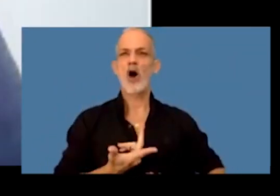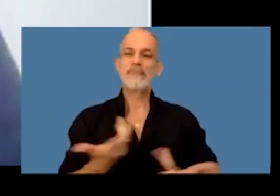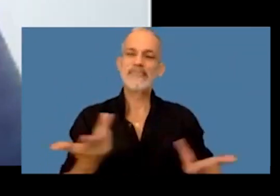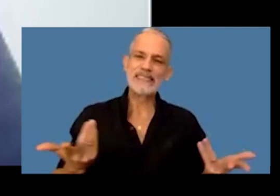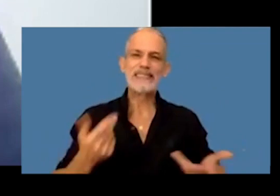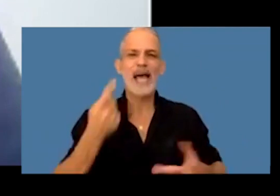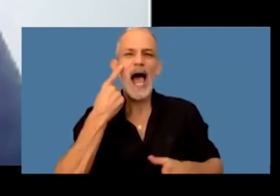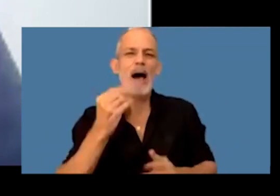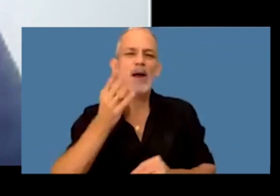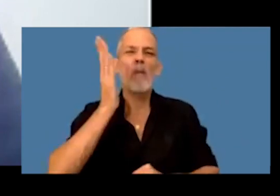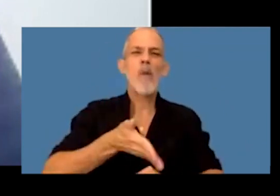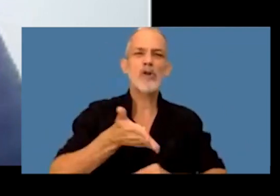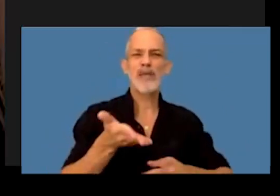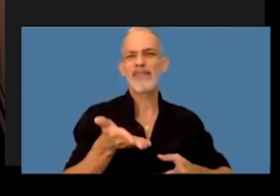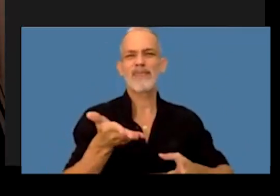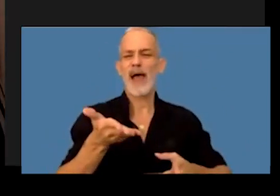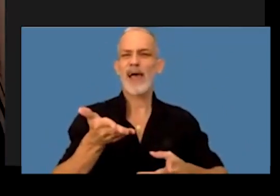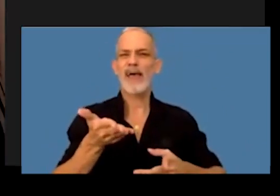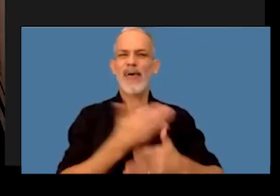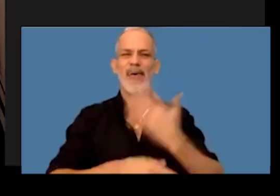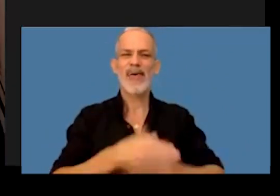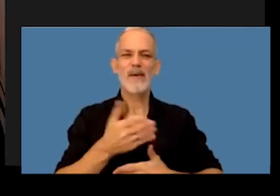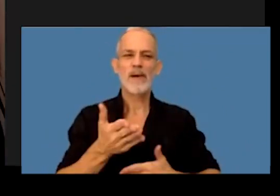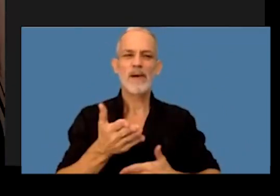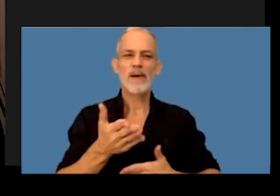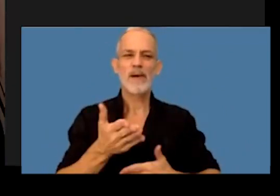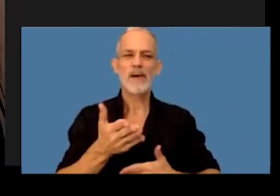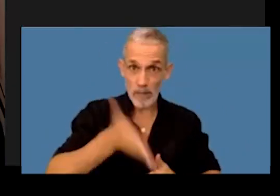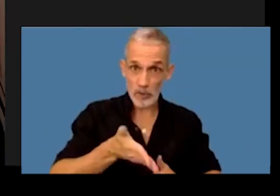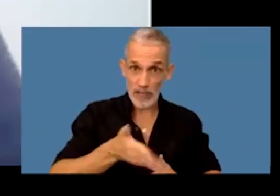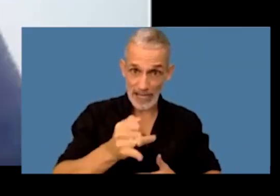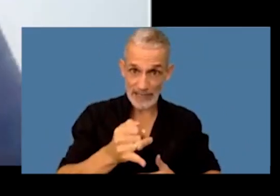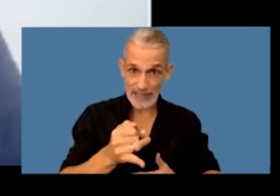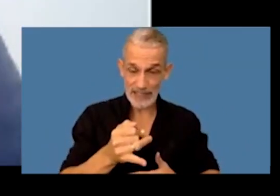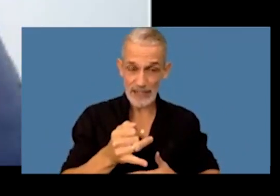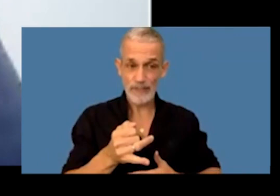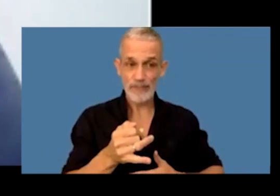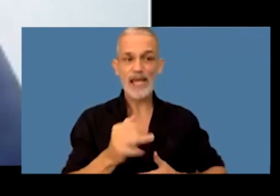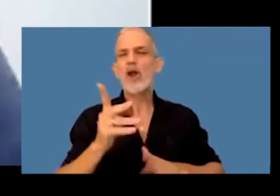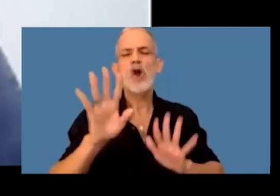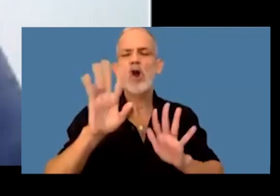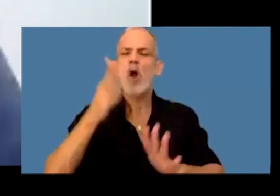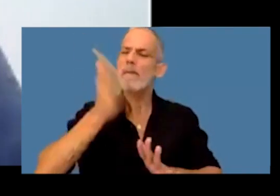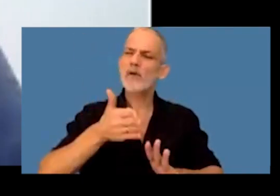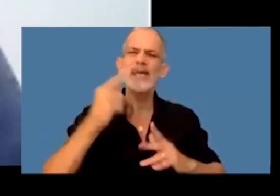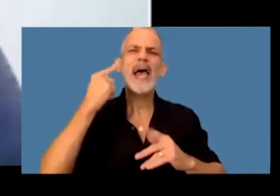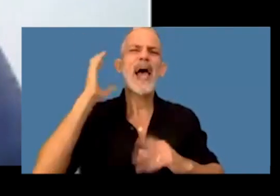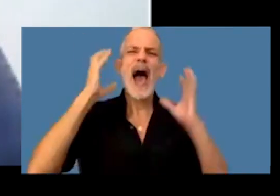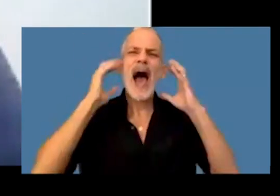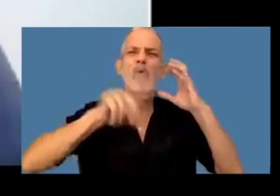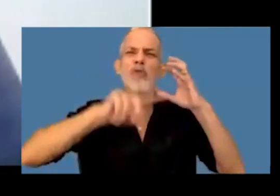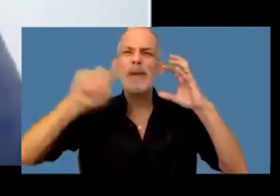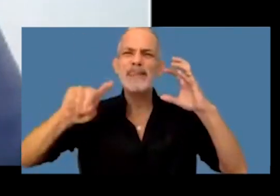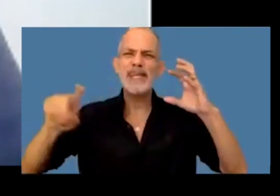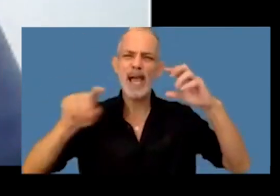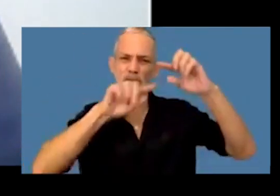porcentaje ahí en sí cuanto a la se audiometría. Sí. No, de la audiometría, el porcentaje del